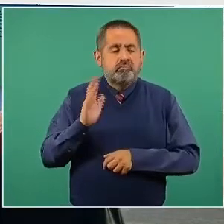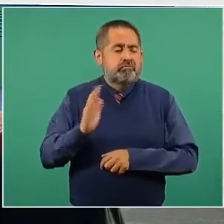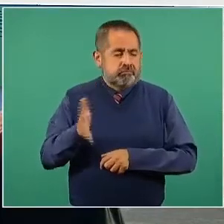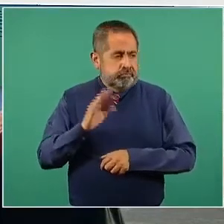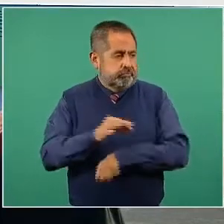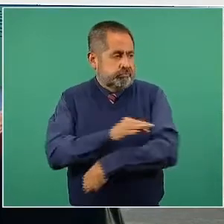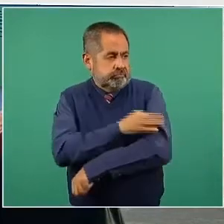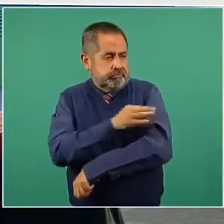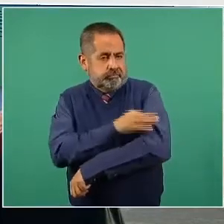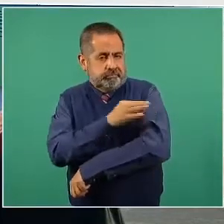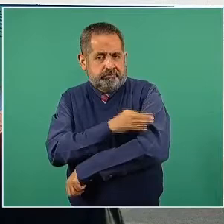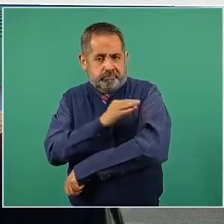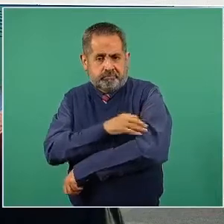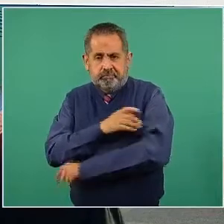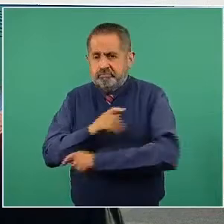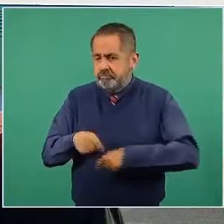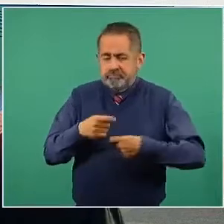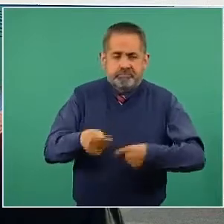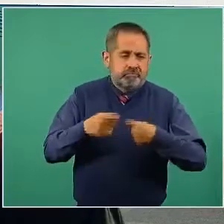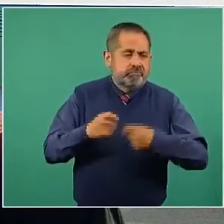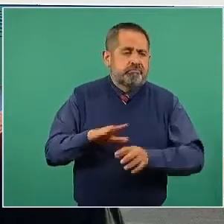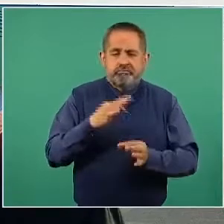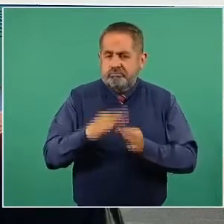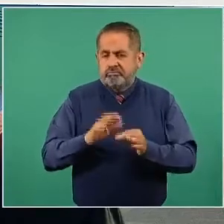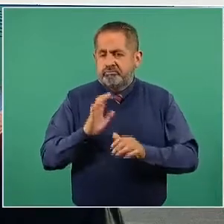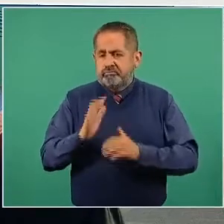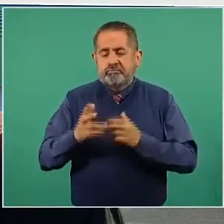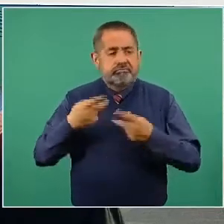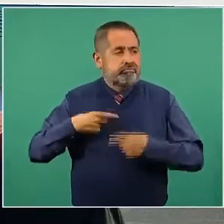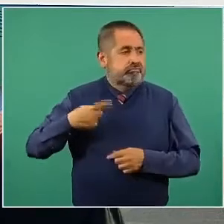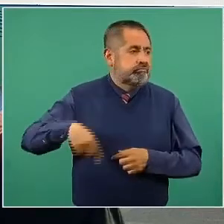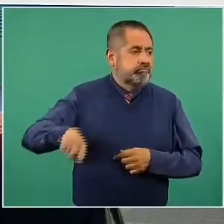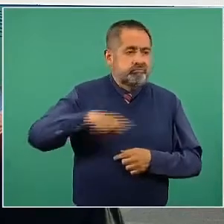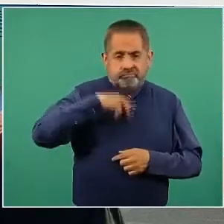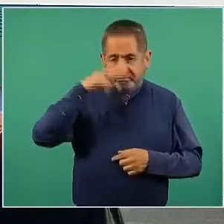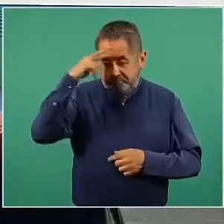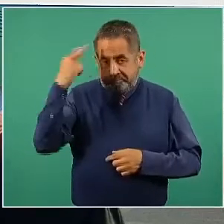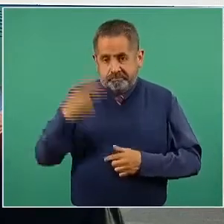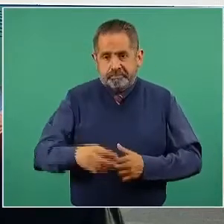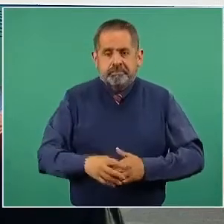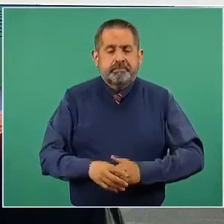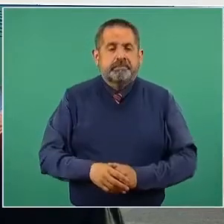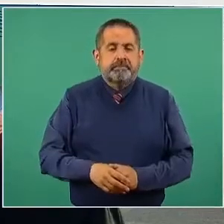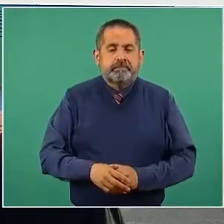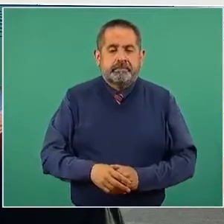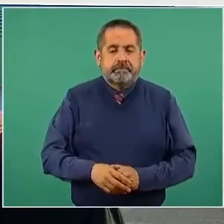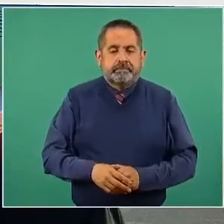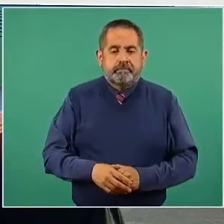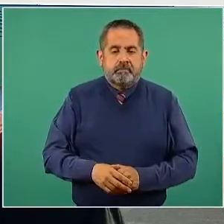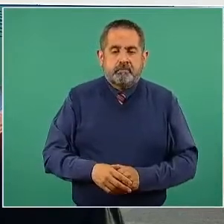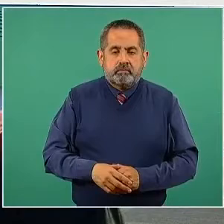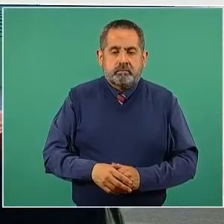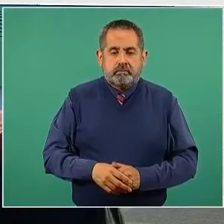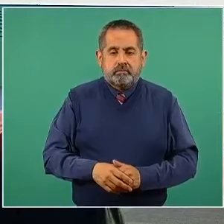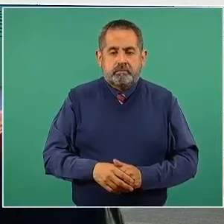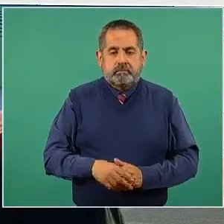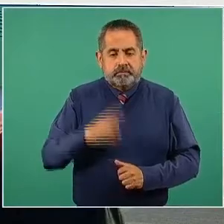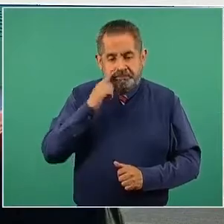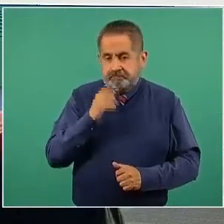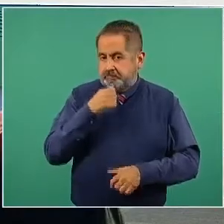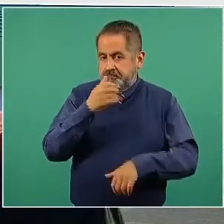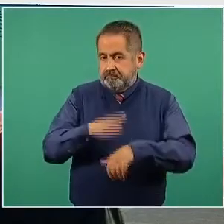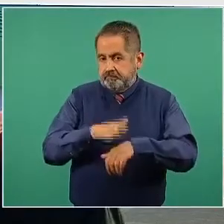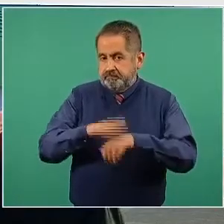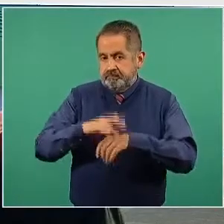23.301.884 vacunas han sido puestas a la población residente en nuestro país. Aquí aprovechamos de cuando en cuando para